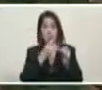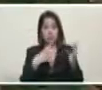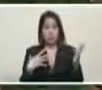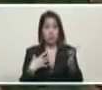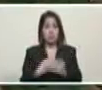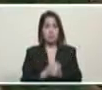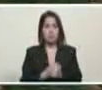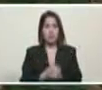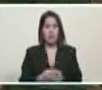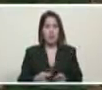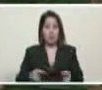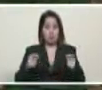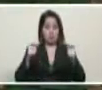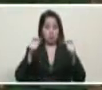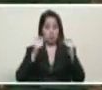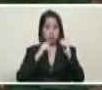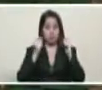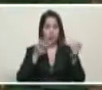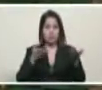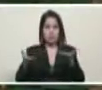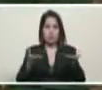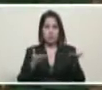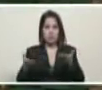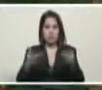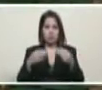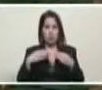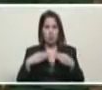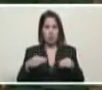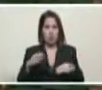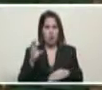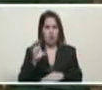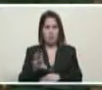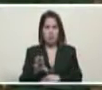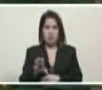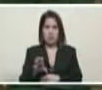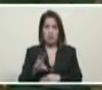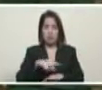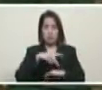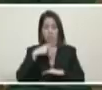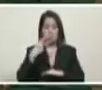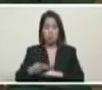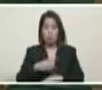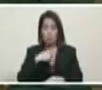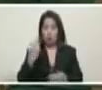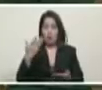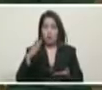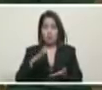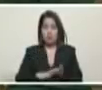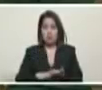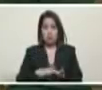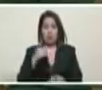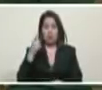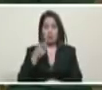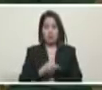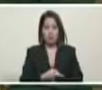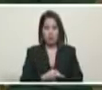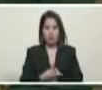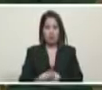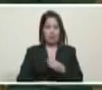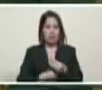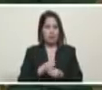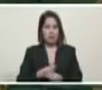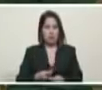entrega incondicional al servicio de la patria, a los caídos en el cumplimiento del deber y haciendo honor a su